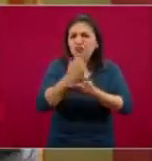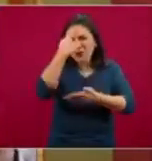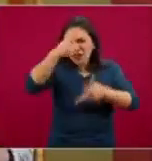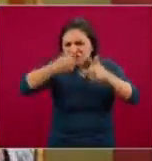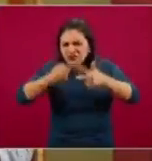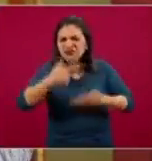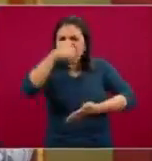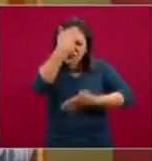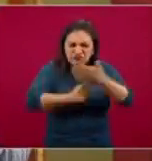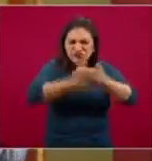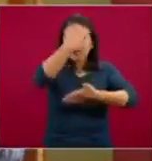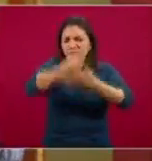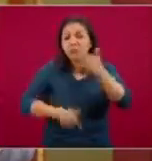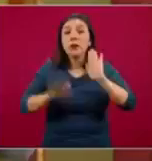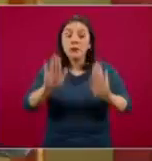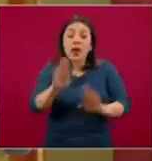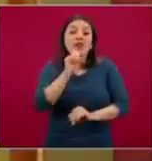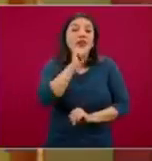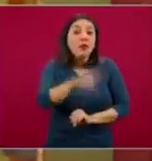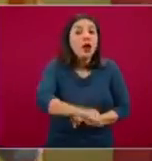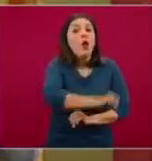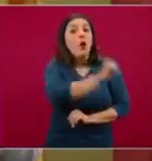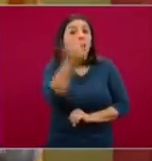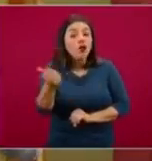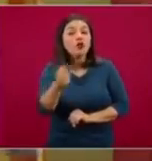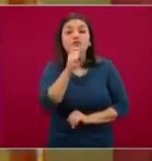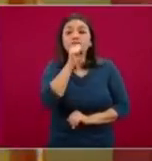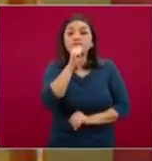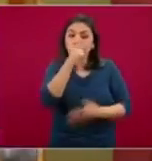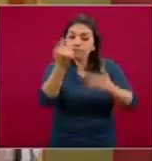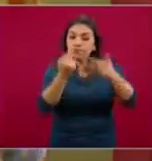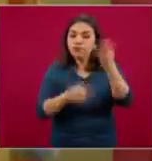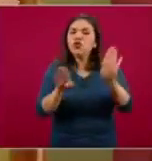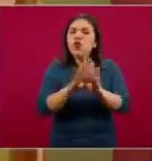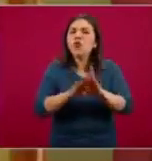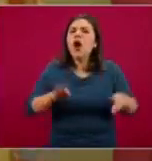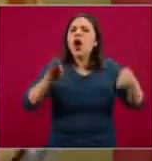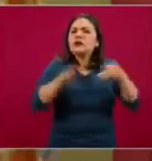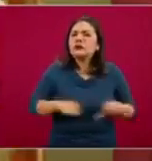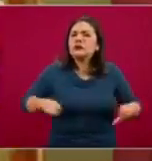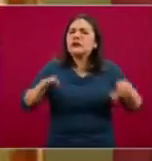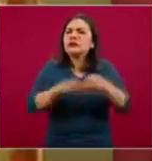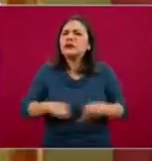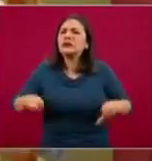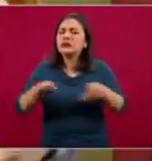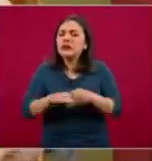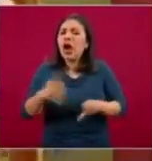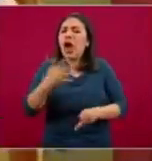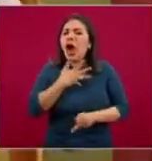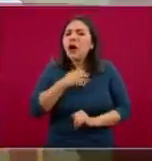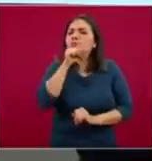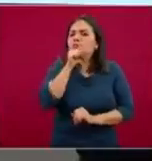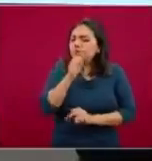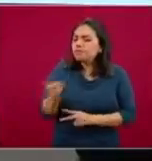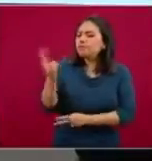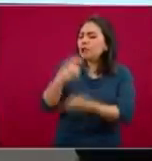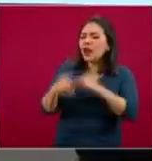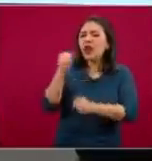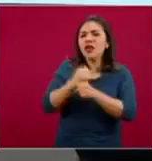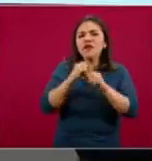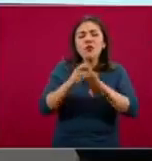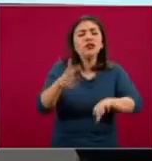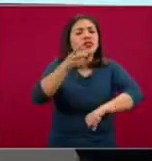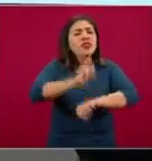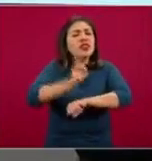estos cálculos, pero también otro tipo de indicadores como son las incidencias que van llegando, los datos todos